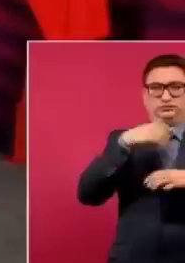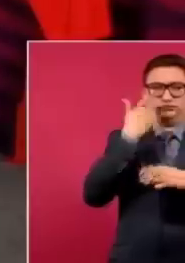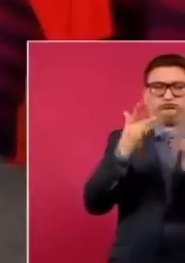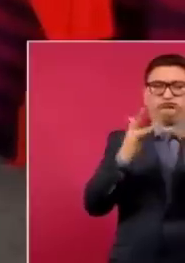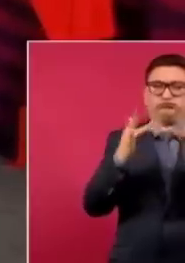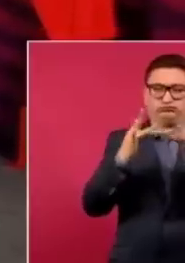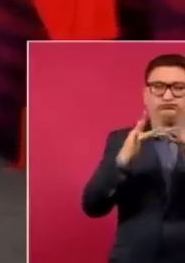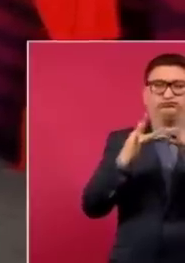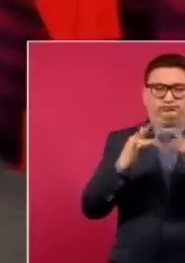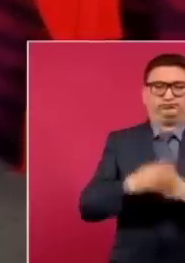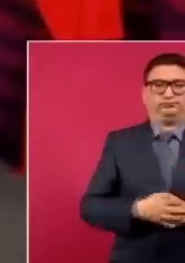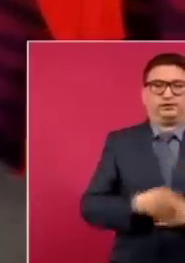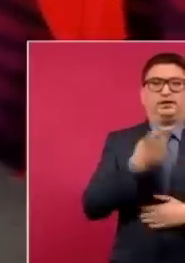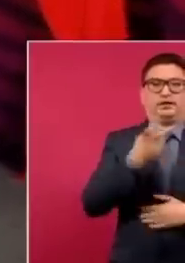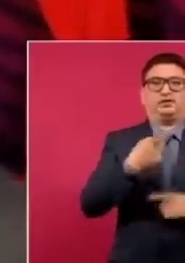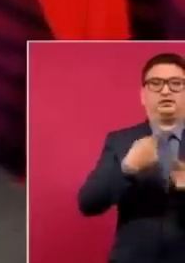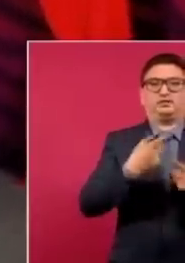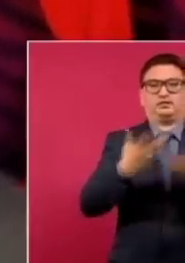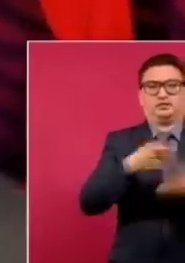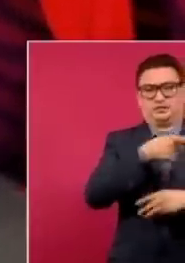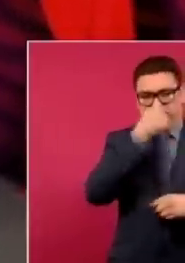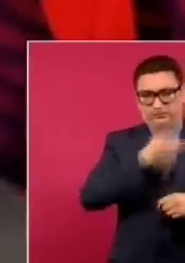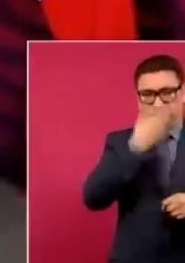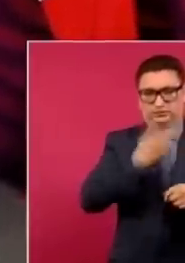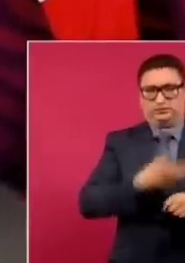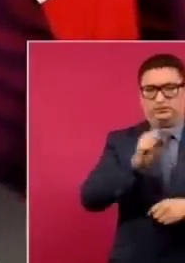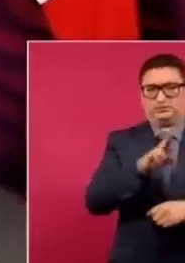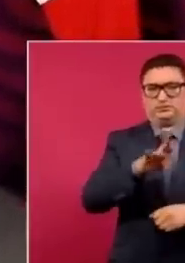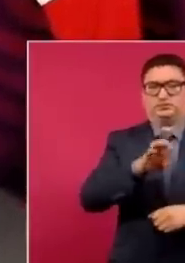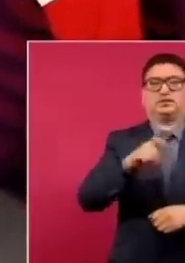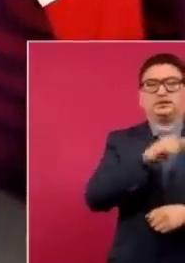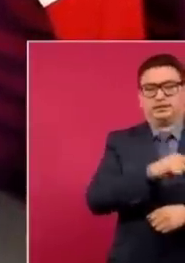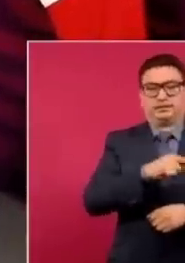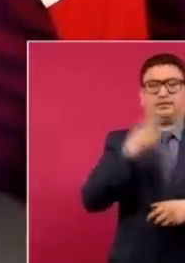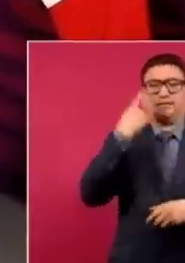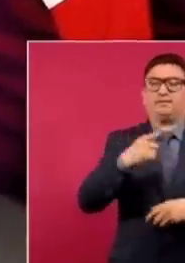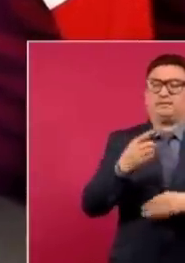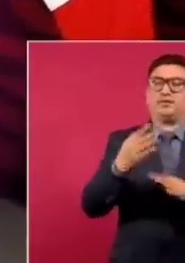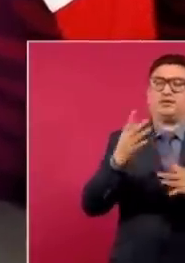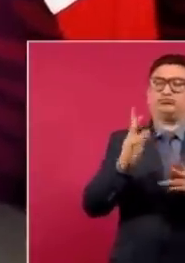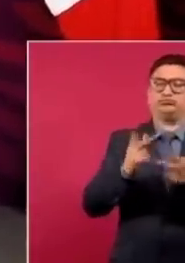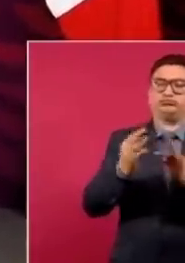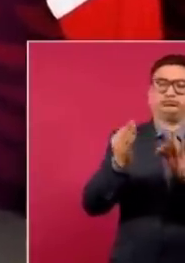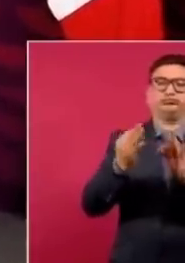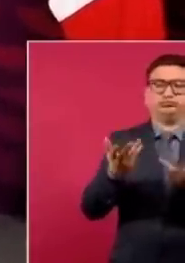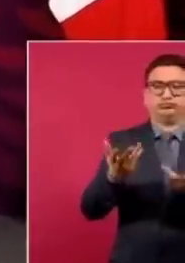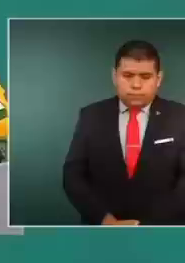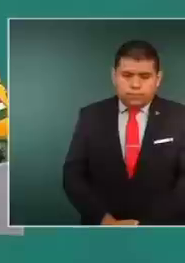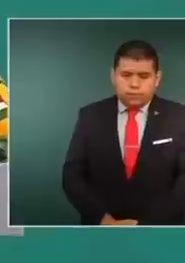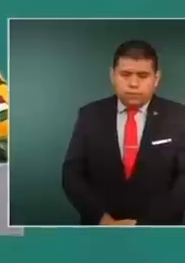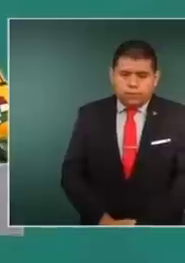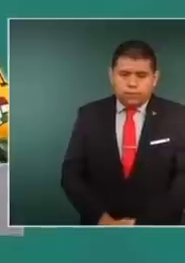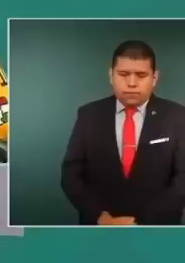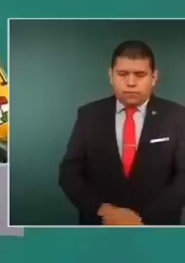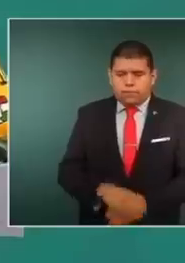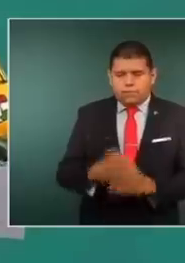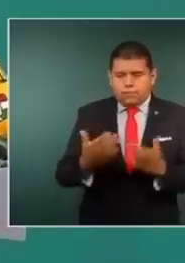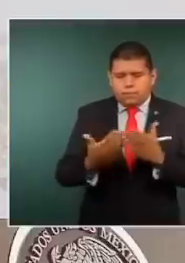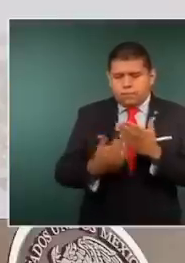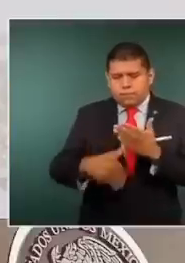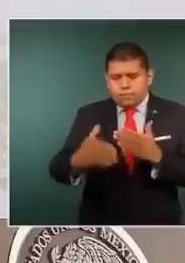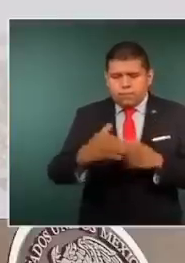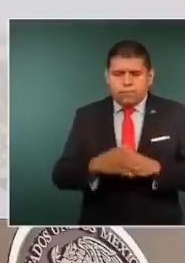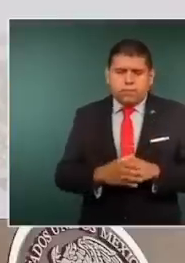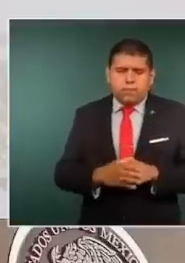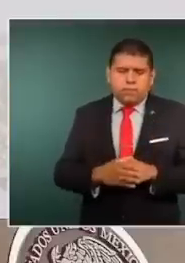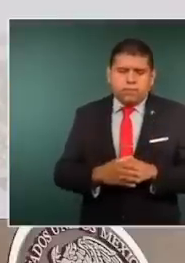institución civil. Sí, operada por la Sedena. La Sedena se encarga de operar el ejército, que es el área militar. Pero la